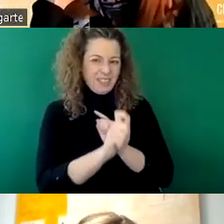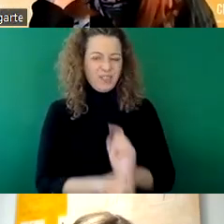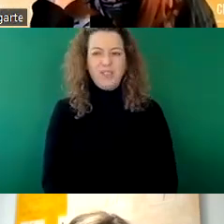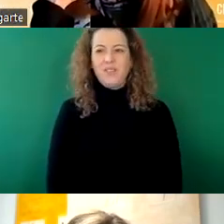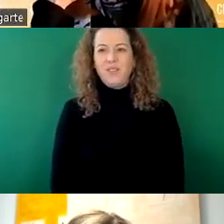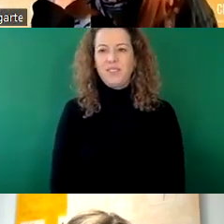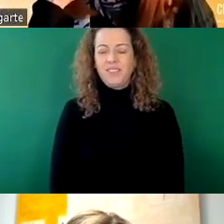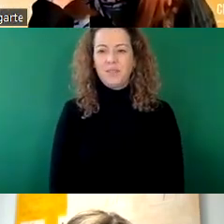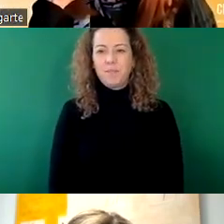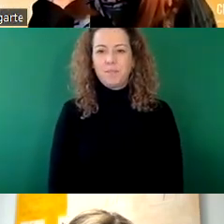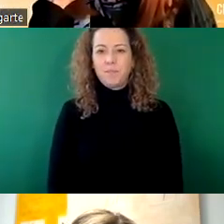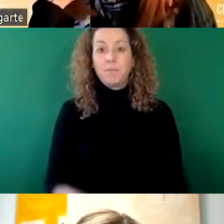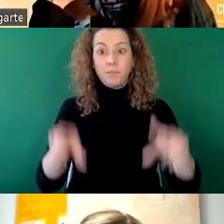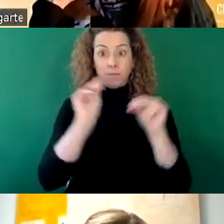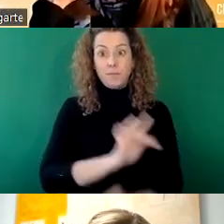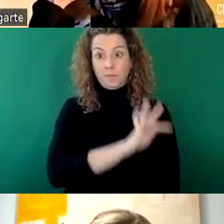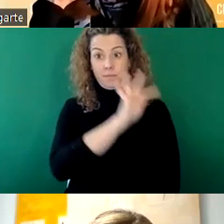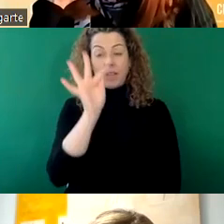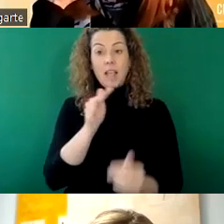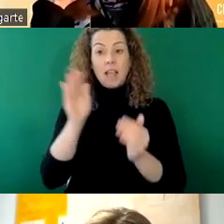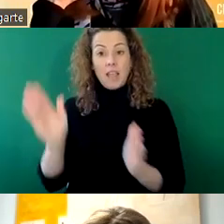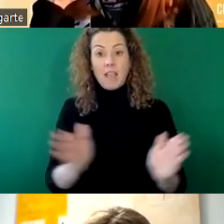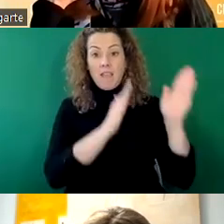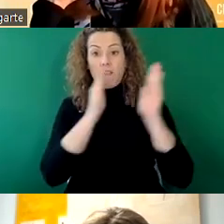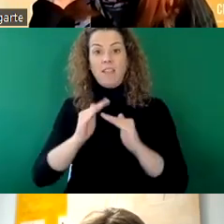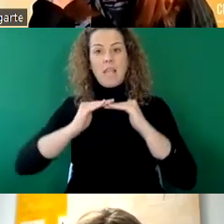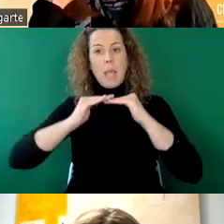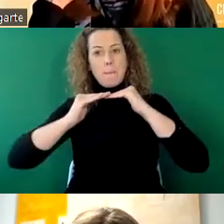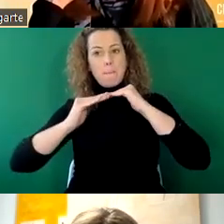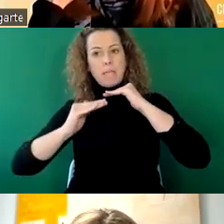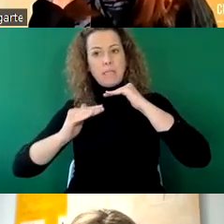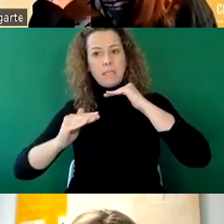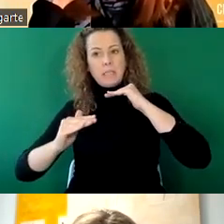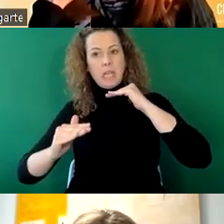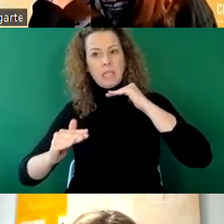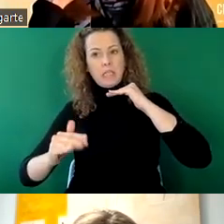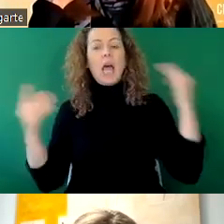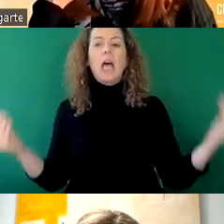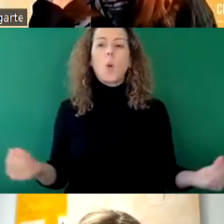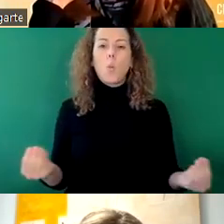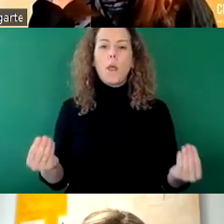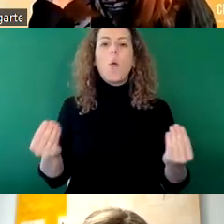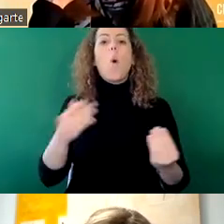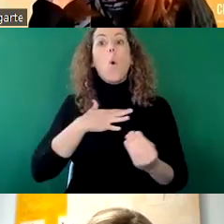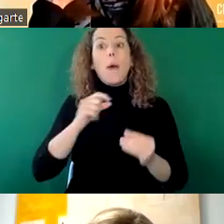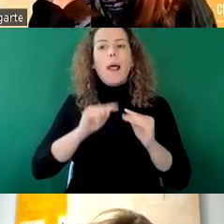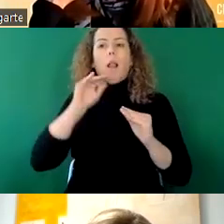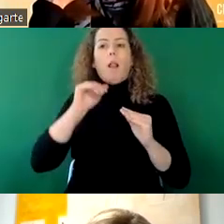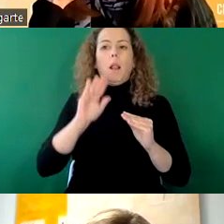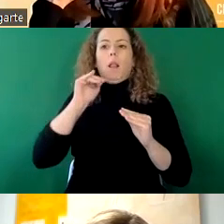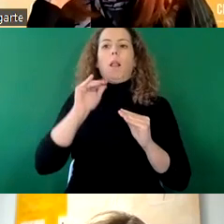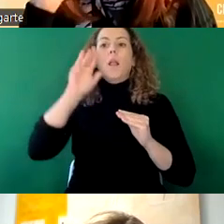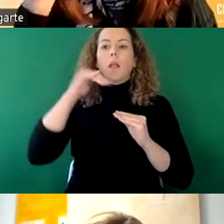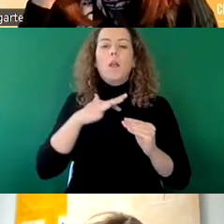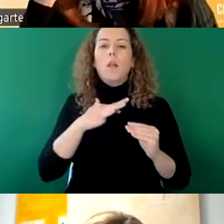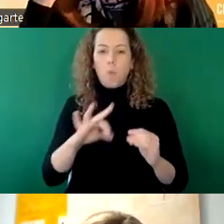Y luego viene bueno, la siguiente fase, que es la de meseta o recuperación, en la que además se producen posibles asaltos adicionales. Y esto es algo